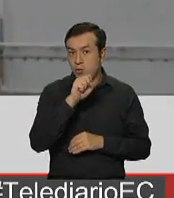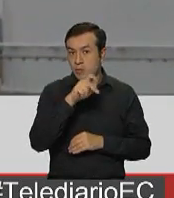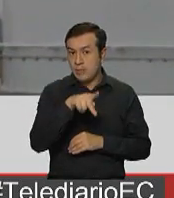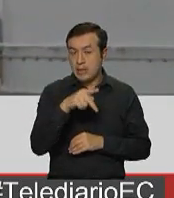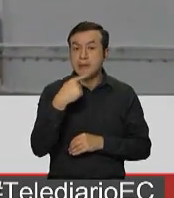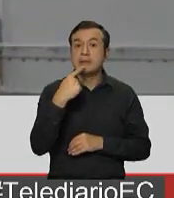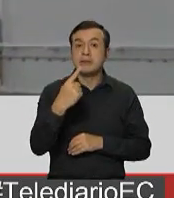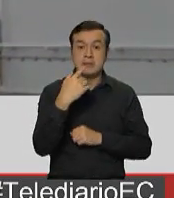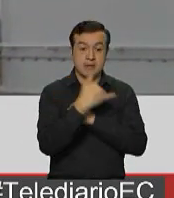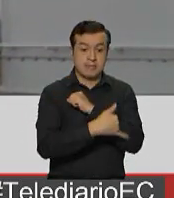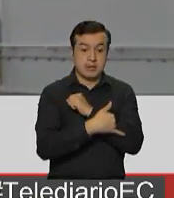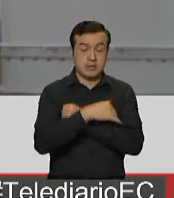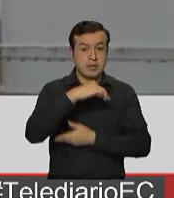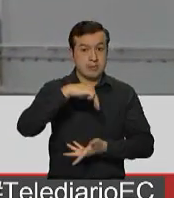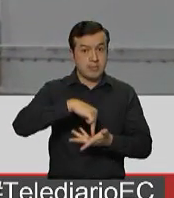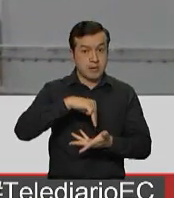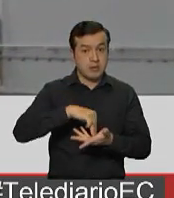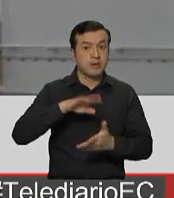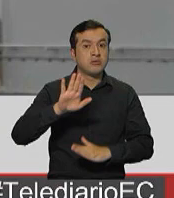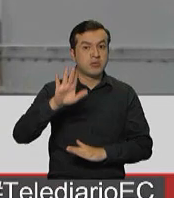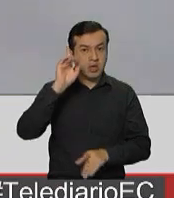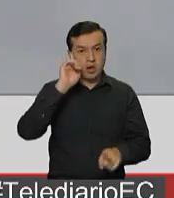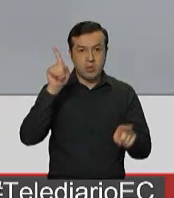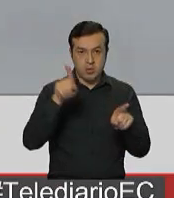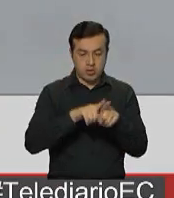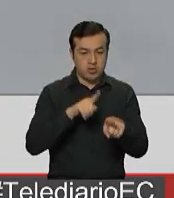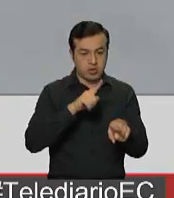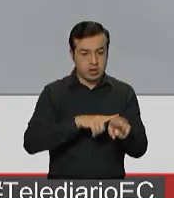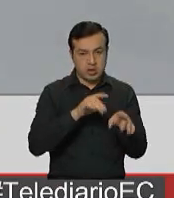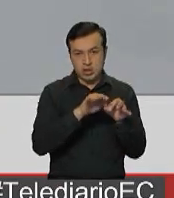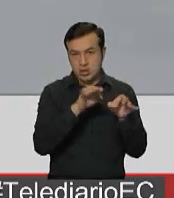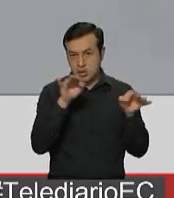las naciones integradas del pacto acordaron extender